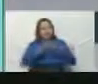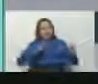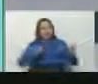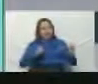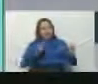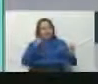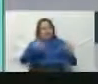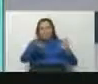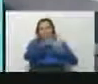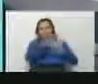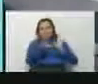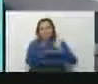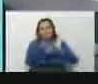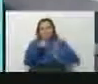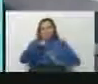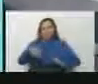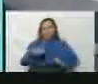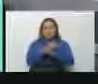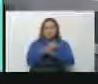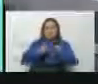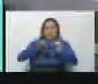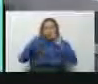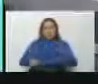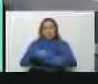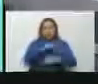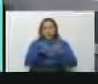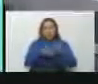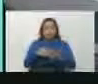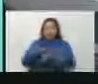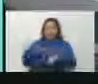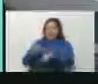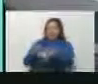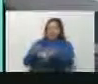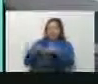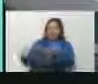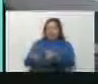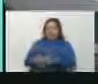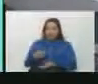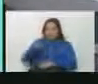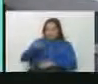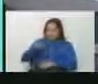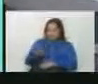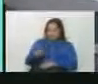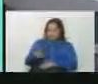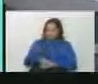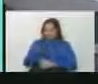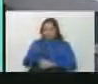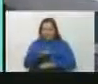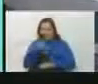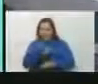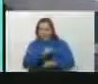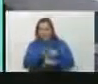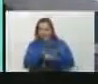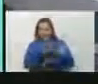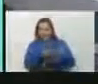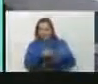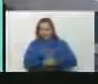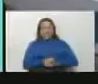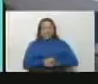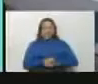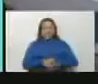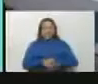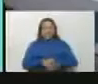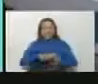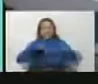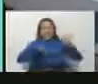la Constitución, pues ser independiente en su totalidad. ¿Qué hora es, Jesús? No, yo le pregunto. Es temprano, el desayuno es temprano. Sí,